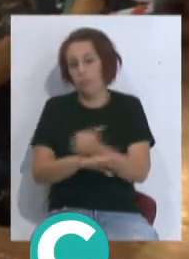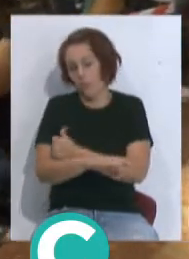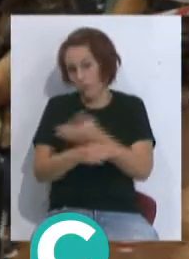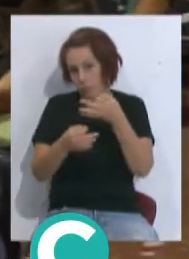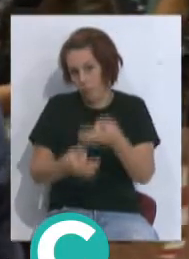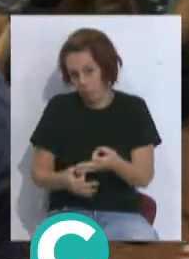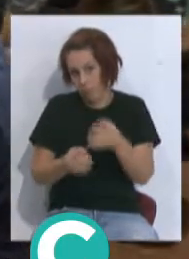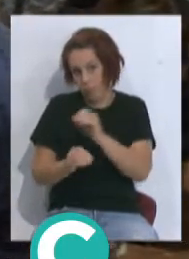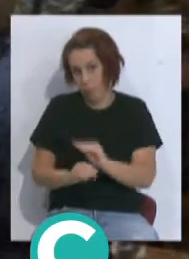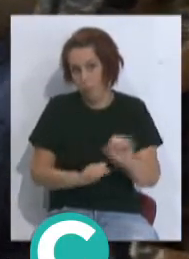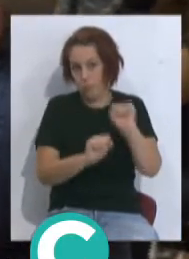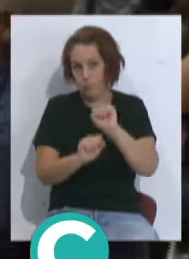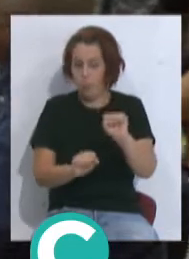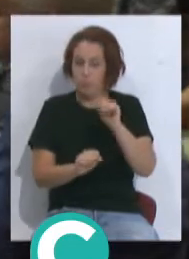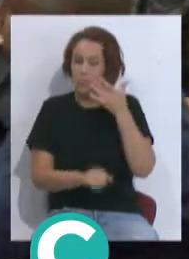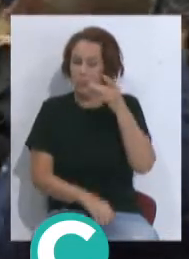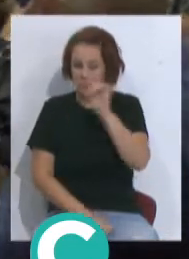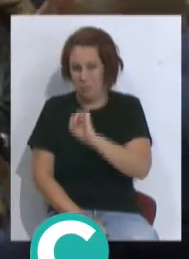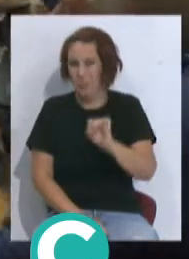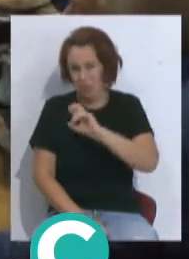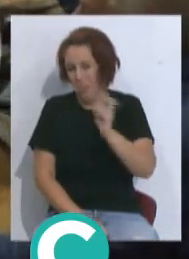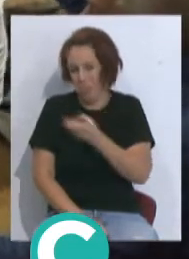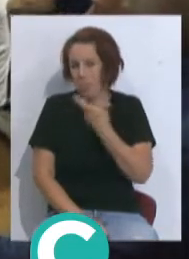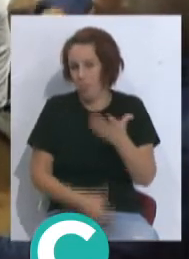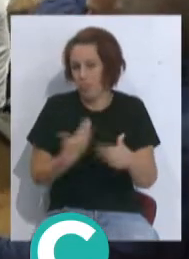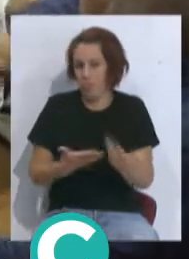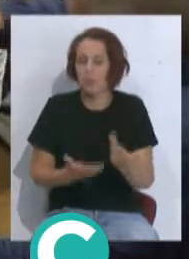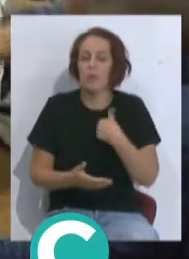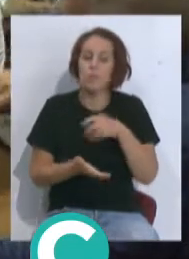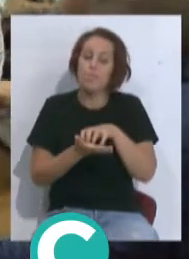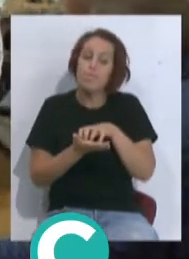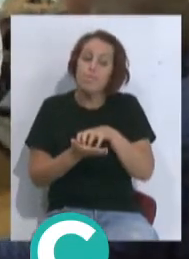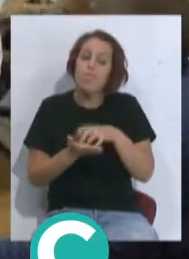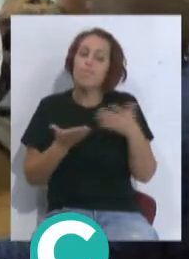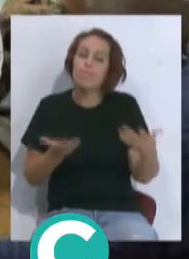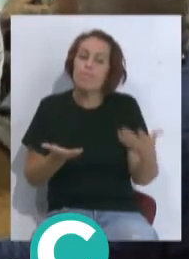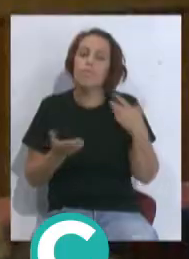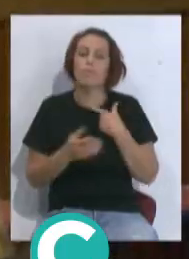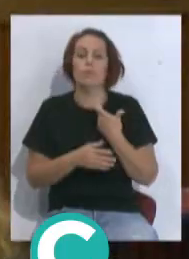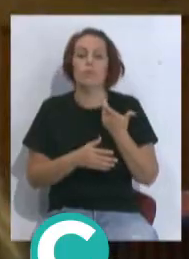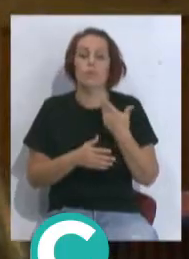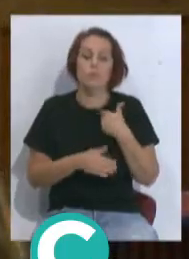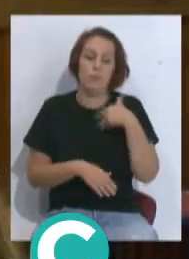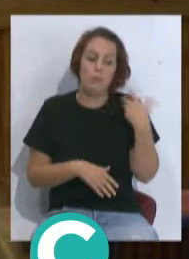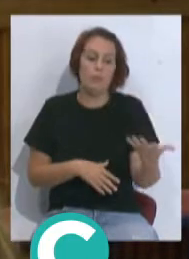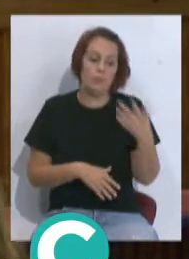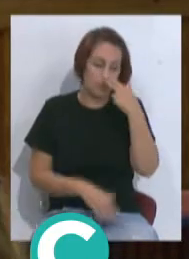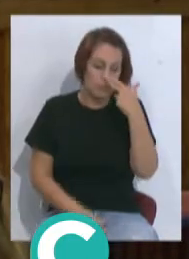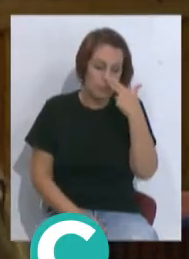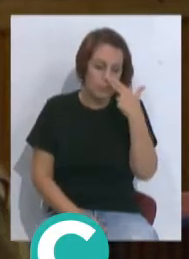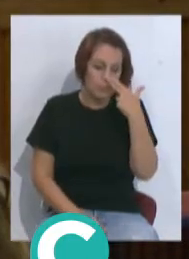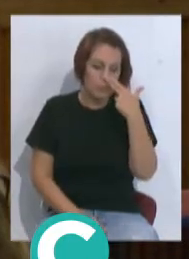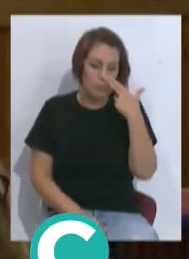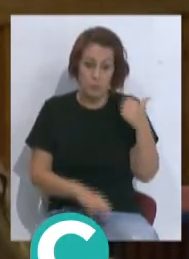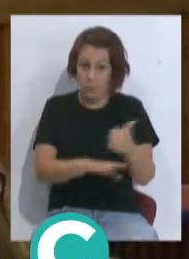ciudadana, evidentemente, de la limpieza y demás. Lo que yo tengo la duda es eso, el hacer conciliar el interés o los intereses